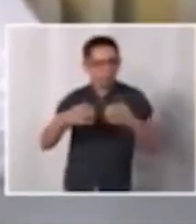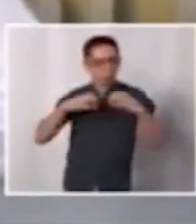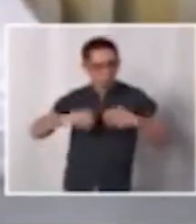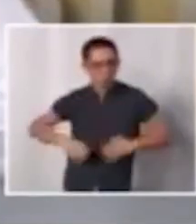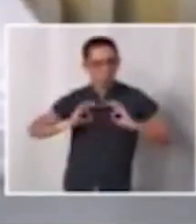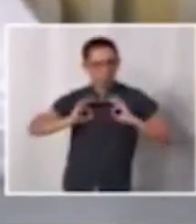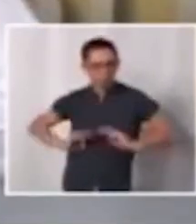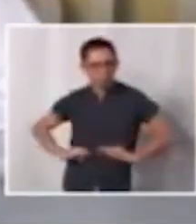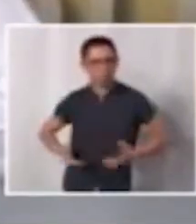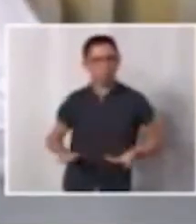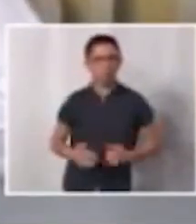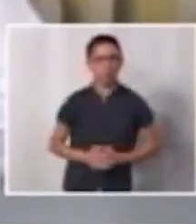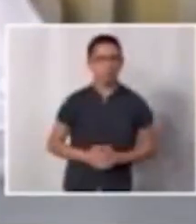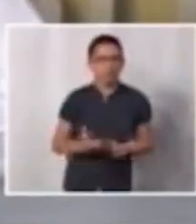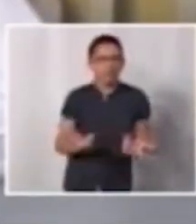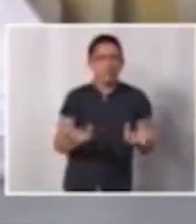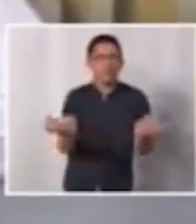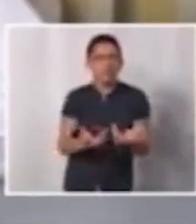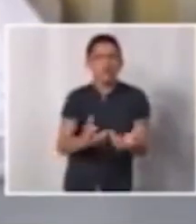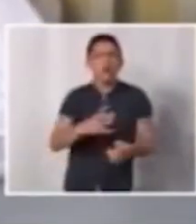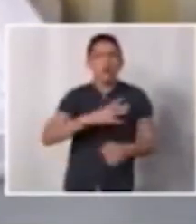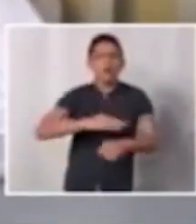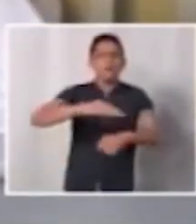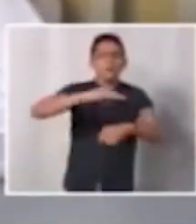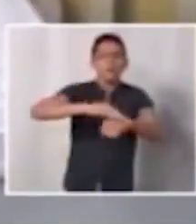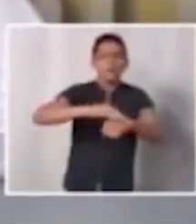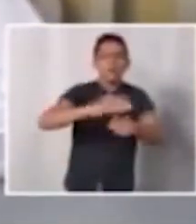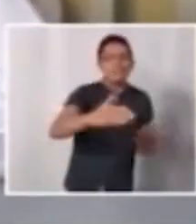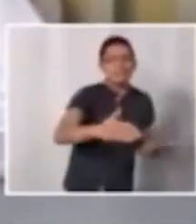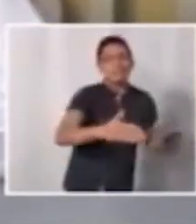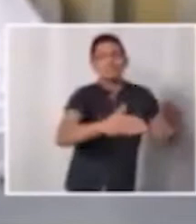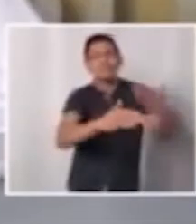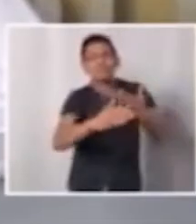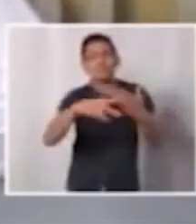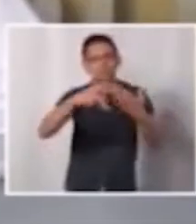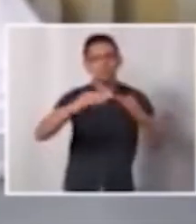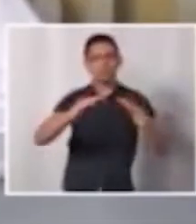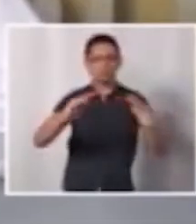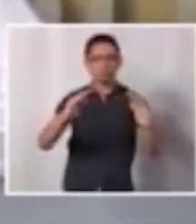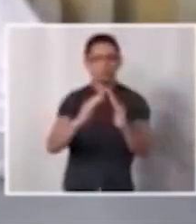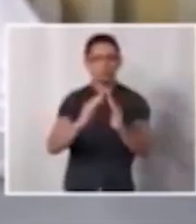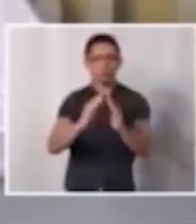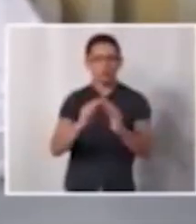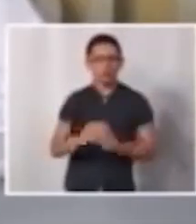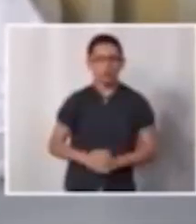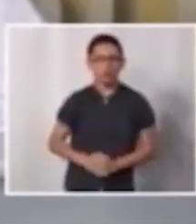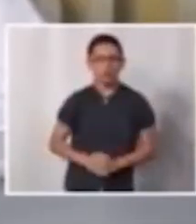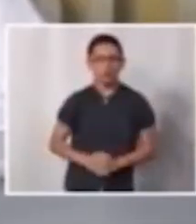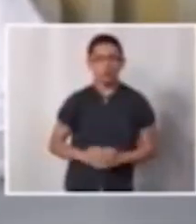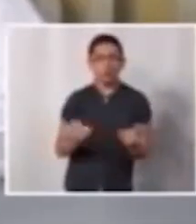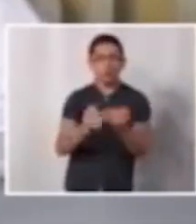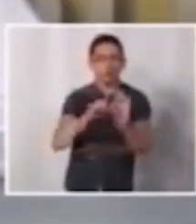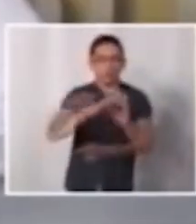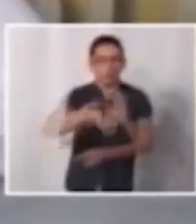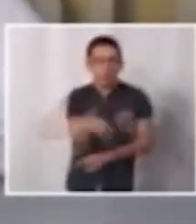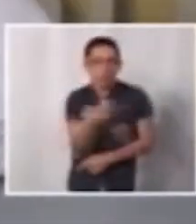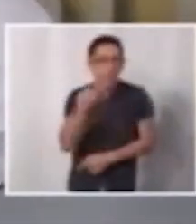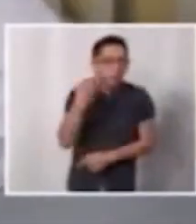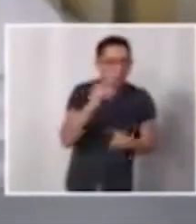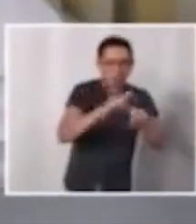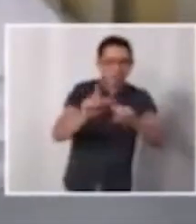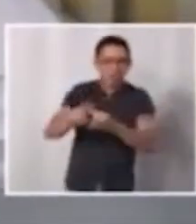están funcionando los programas médico en tu casa, las caravanas de la salud y las consultas en línea directa.